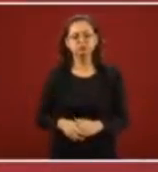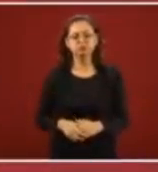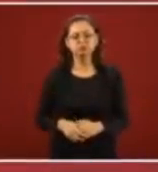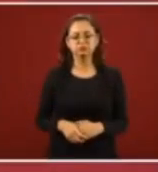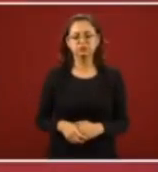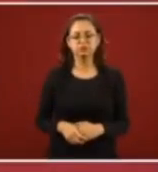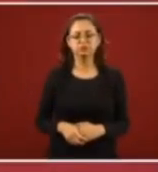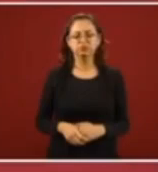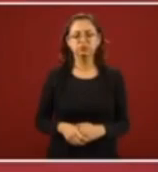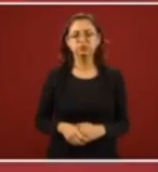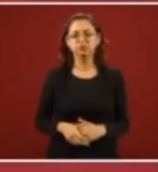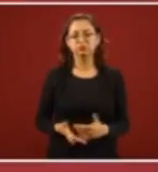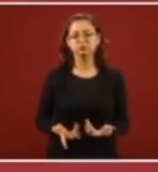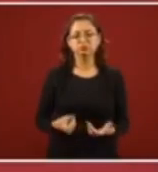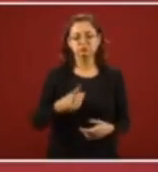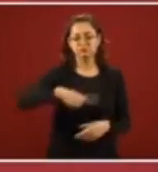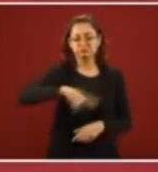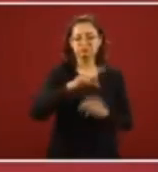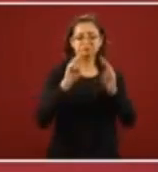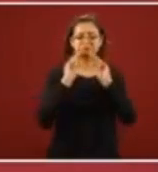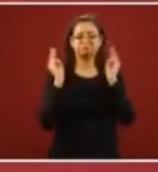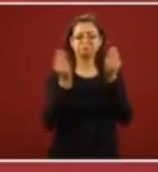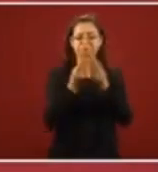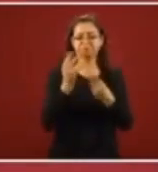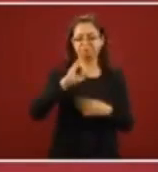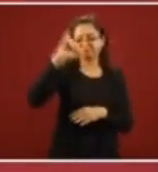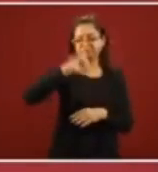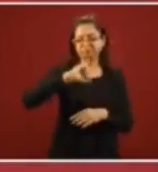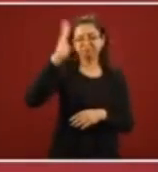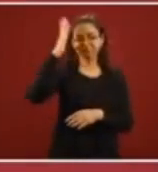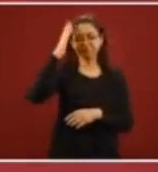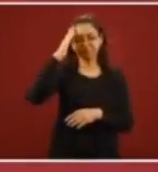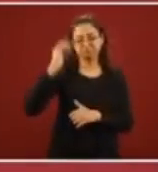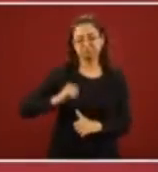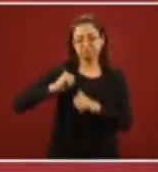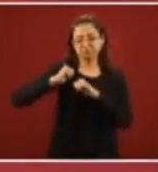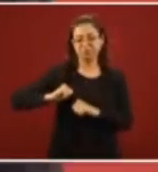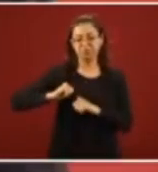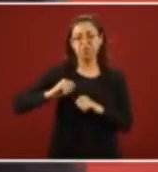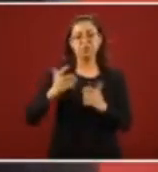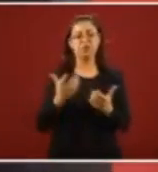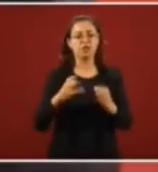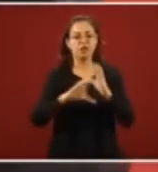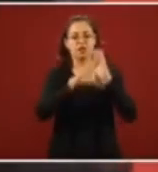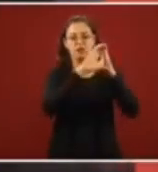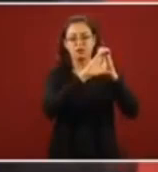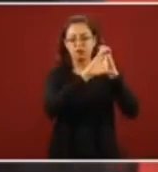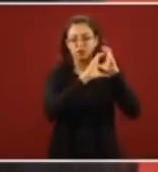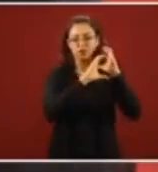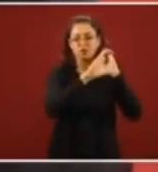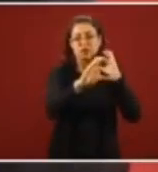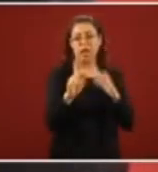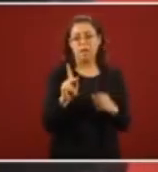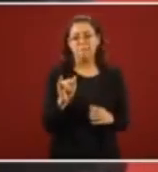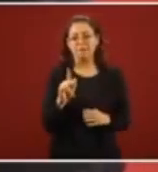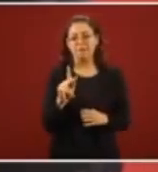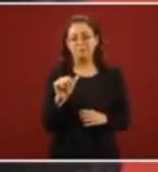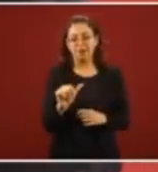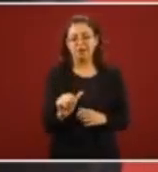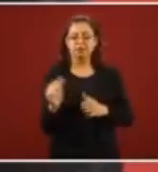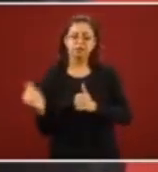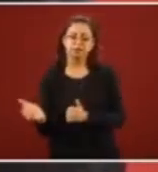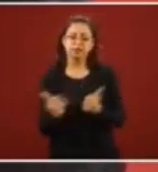los de las bandas, llevarse pipas, distribuir la